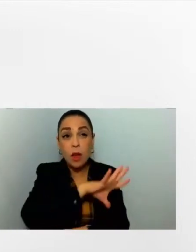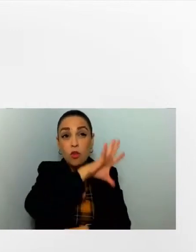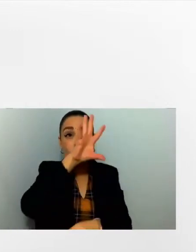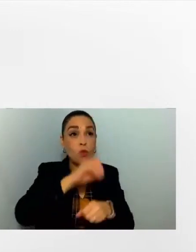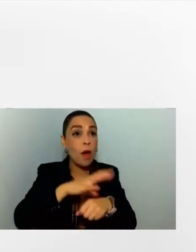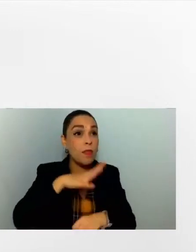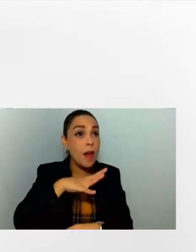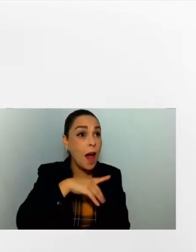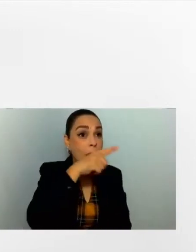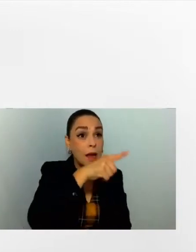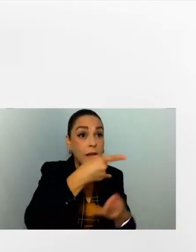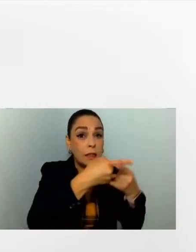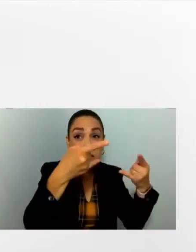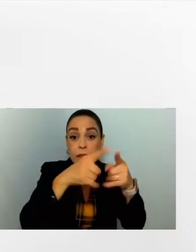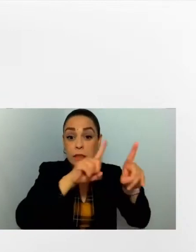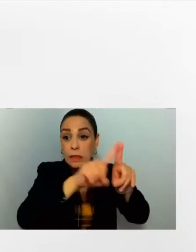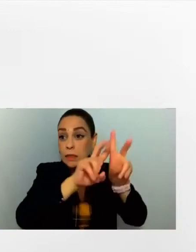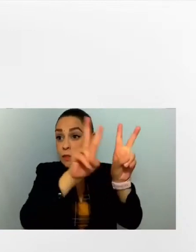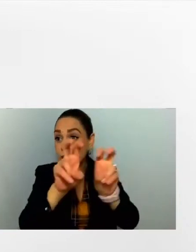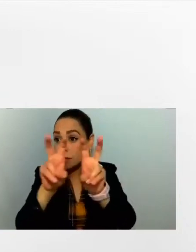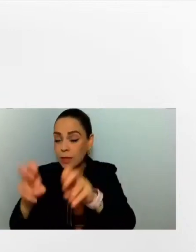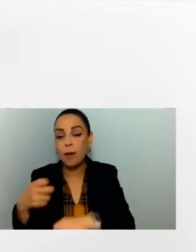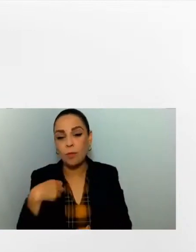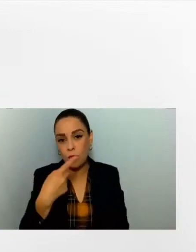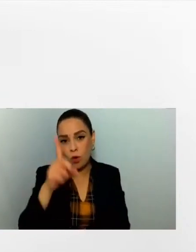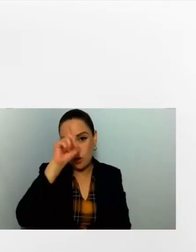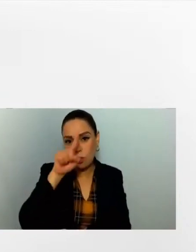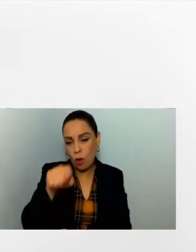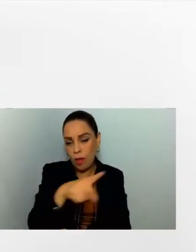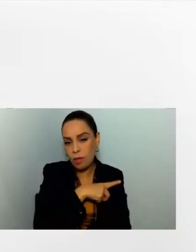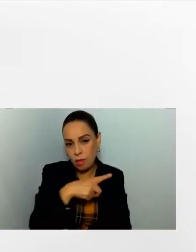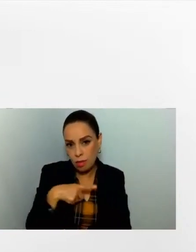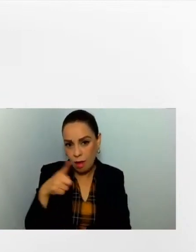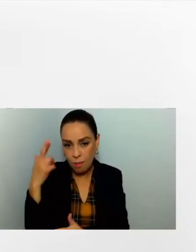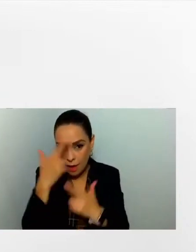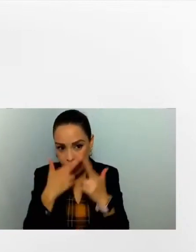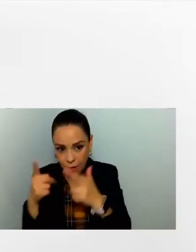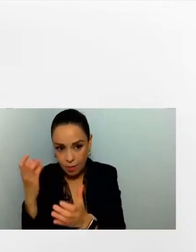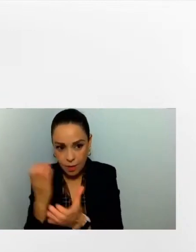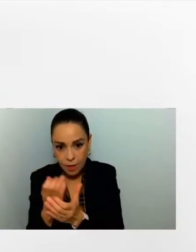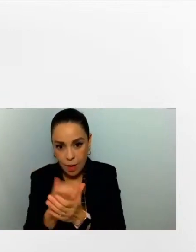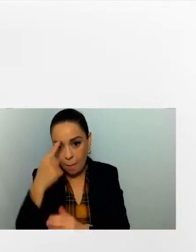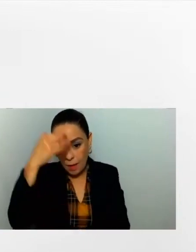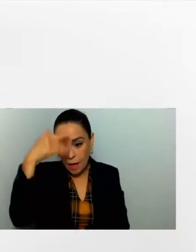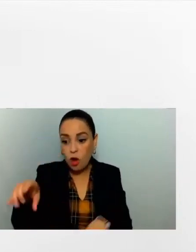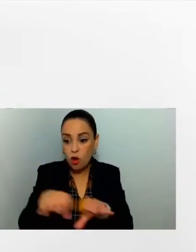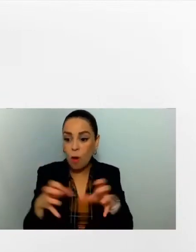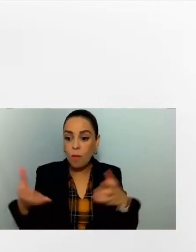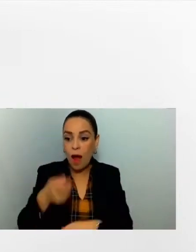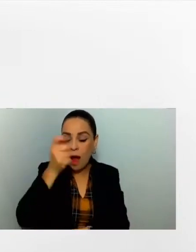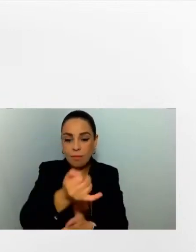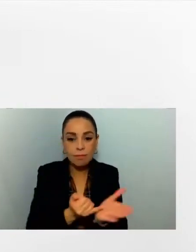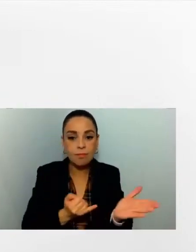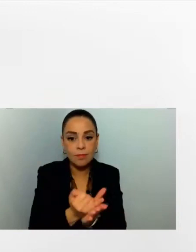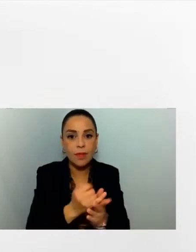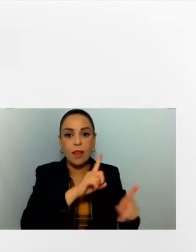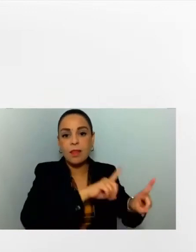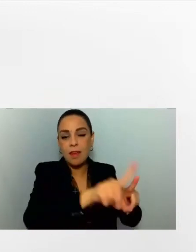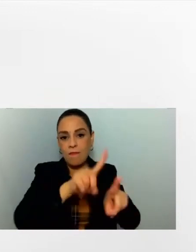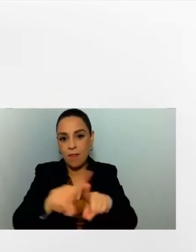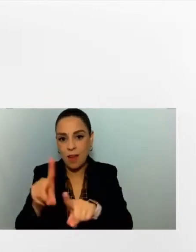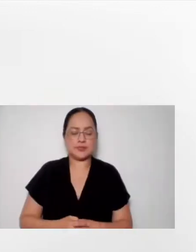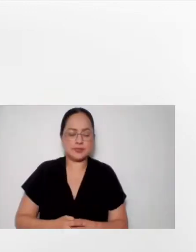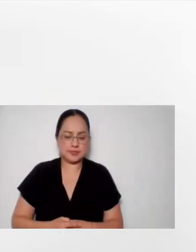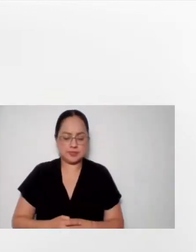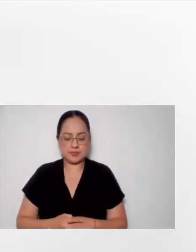lo consulten y vean cómo ha resuelto la Corte varios temas. Algunos de